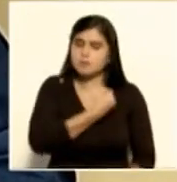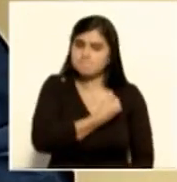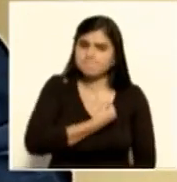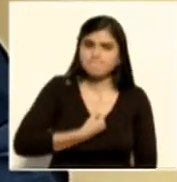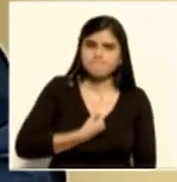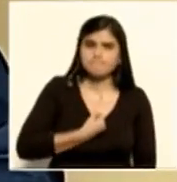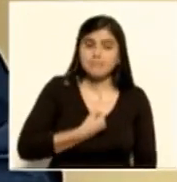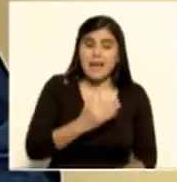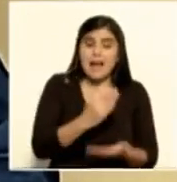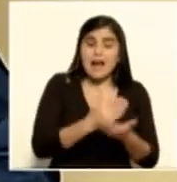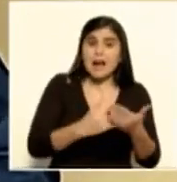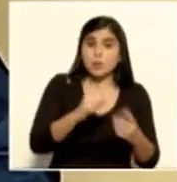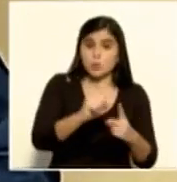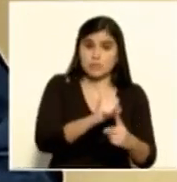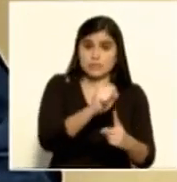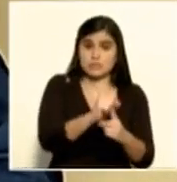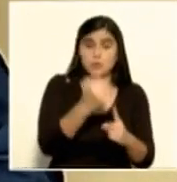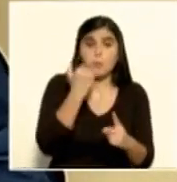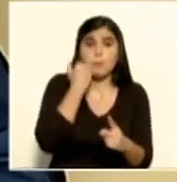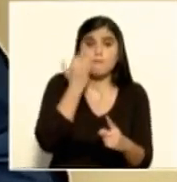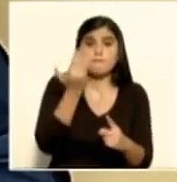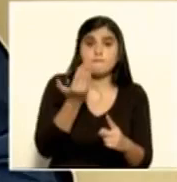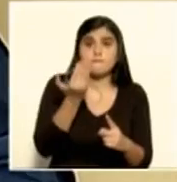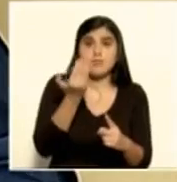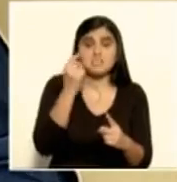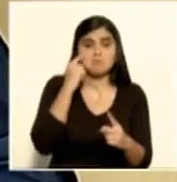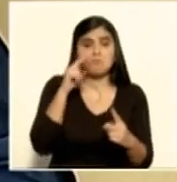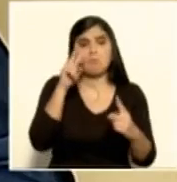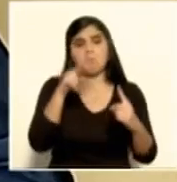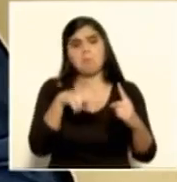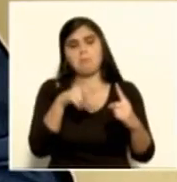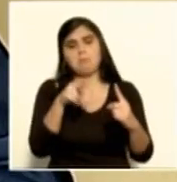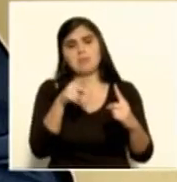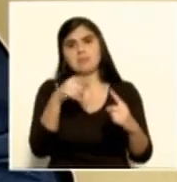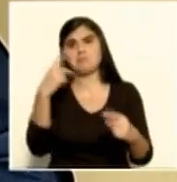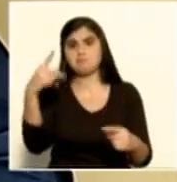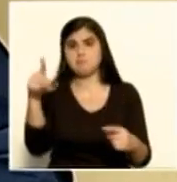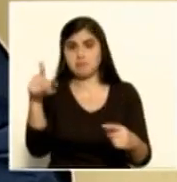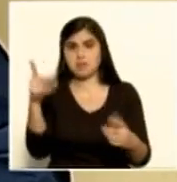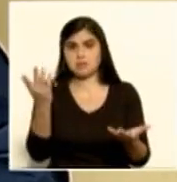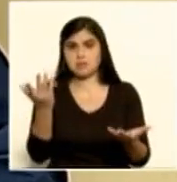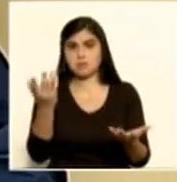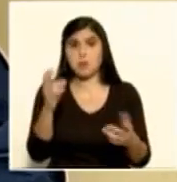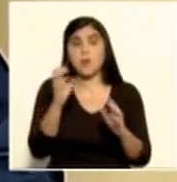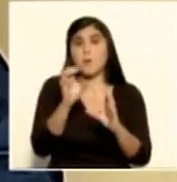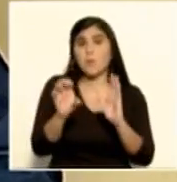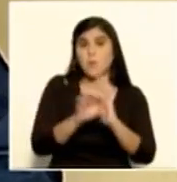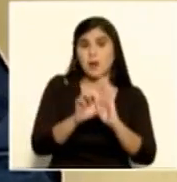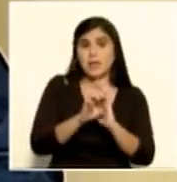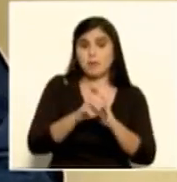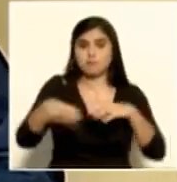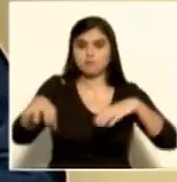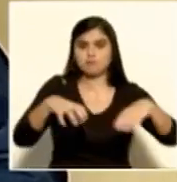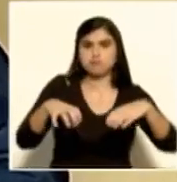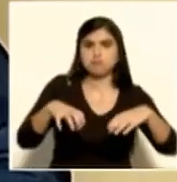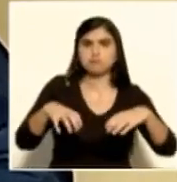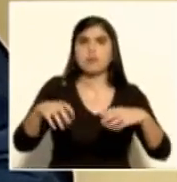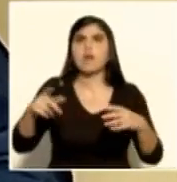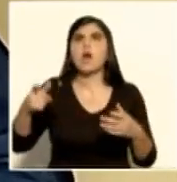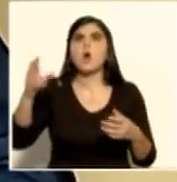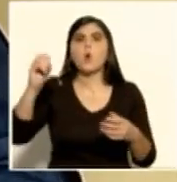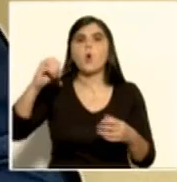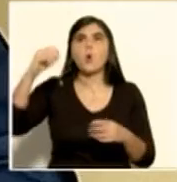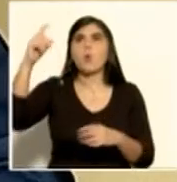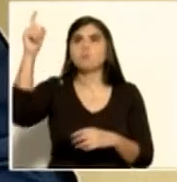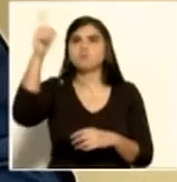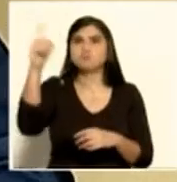algunos casos es más fácil medir ese riesgo, como por ejemplo frente a un huracán, frente a un sismo. Estamos observando